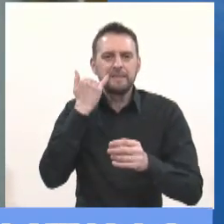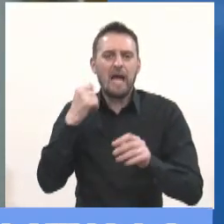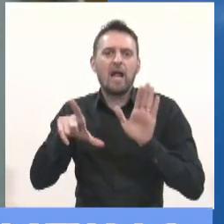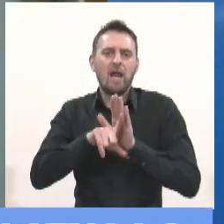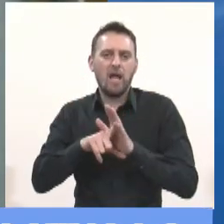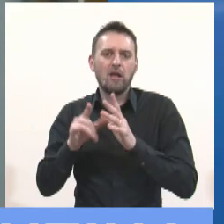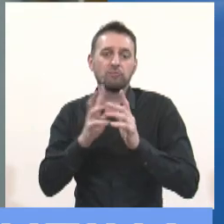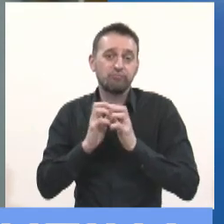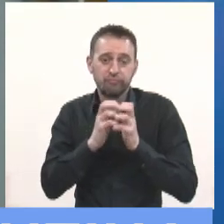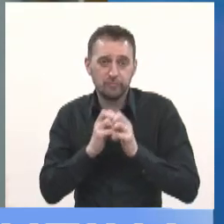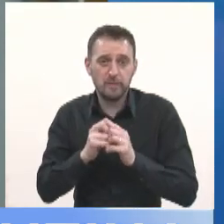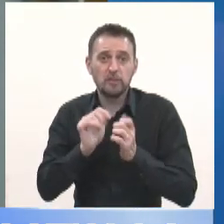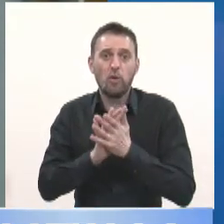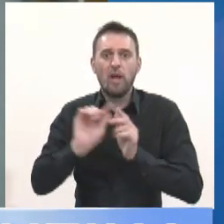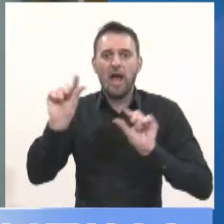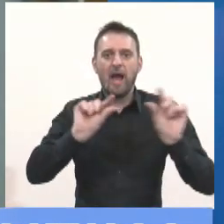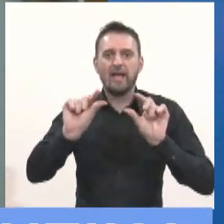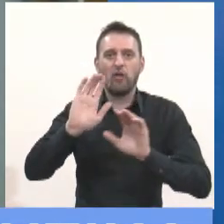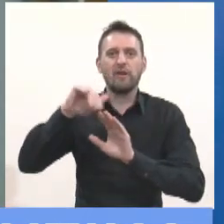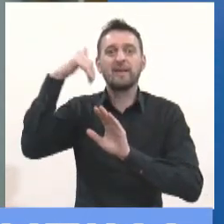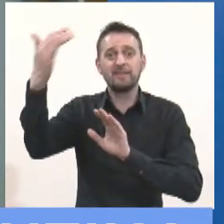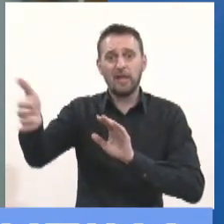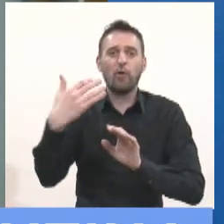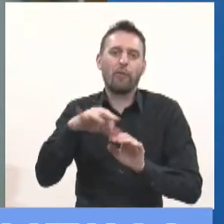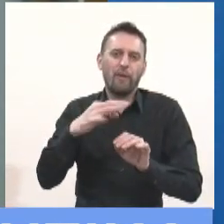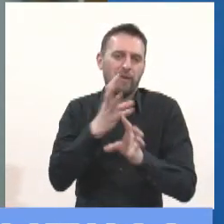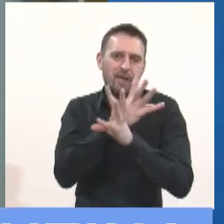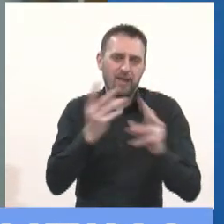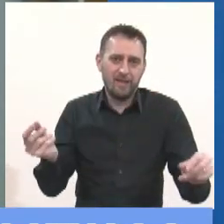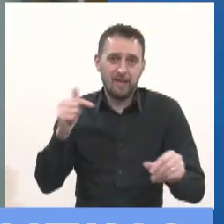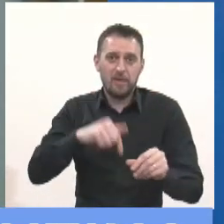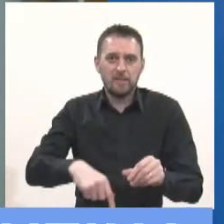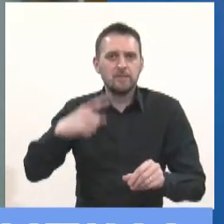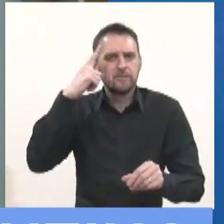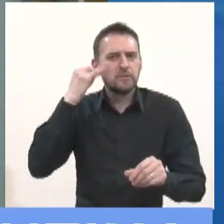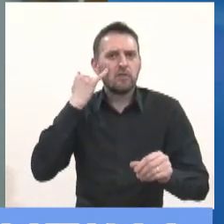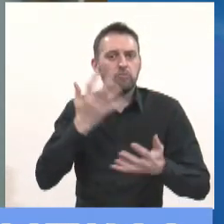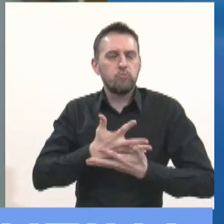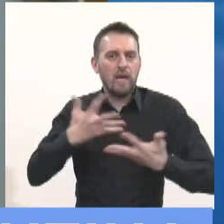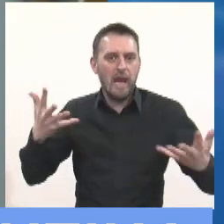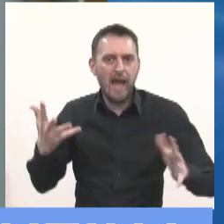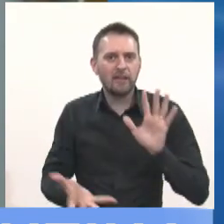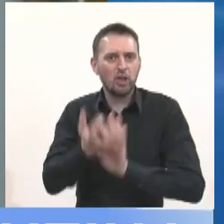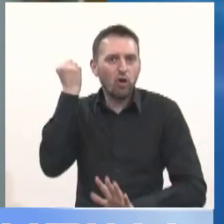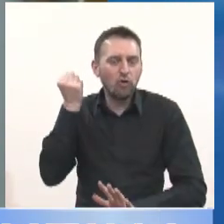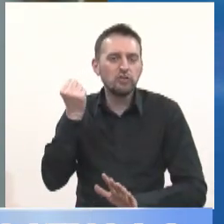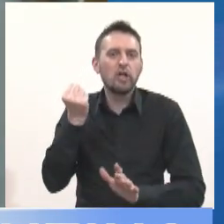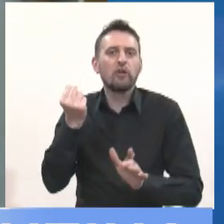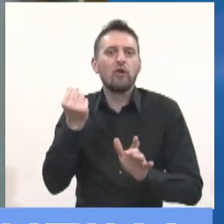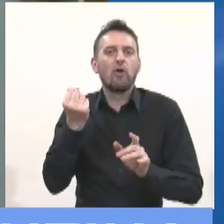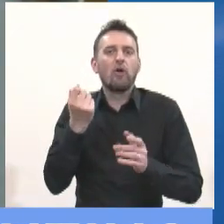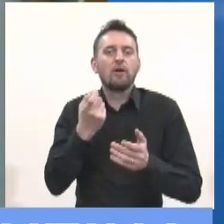discutiendo con los acreedores externos, vaya teniendo un cierre, porque creo que ha sido gigante lo que se ha logrado y me parece que no